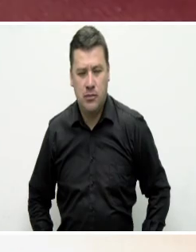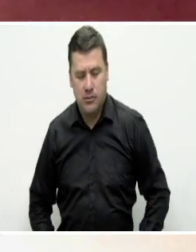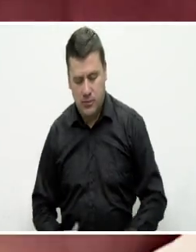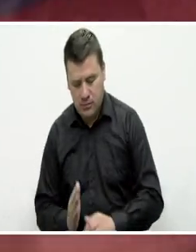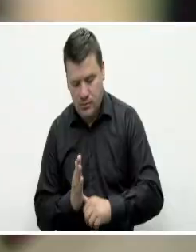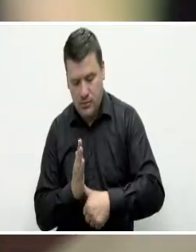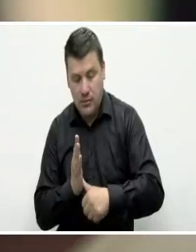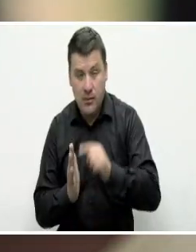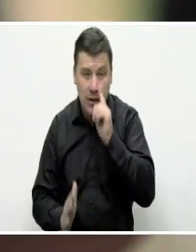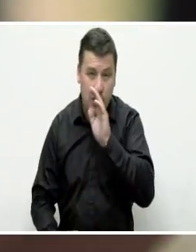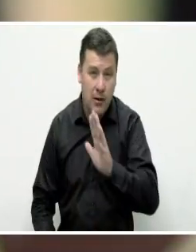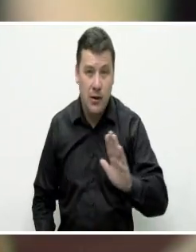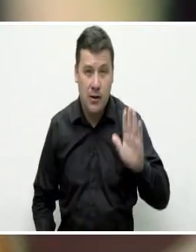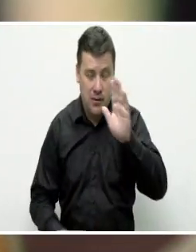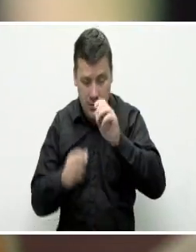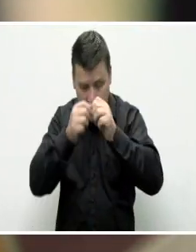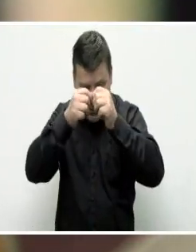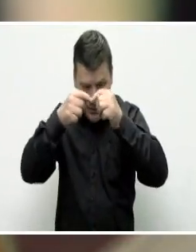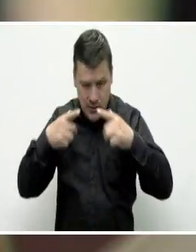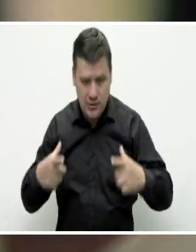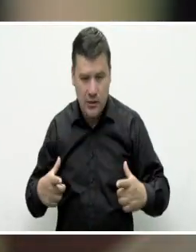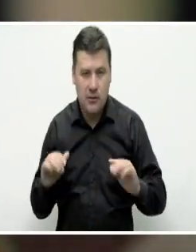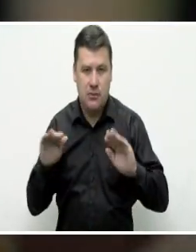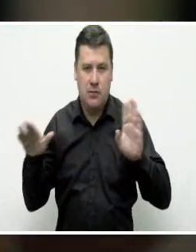Registraduría Nacional del Estado Civil.